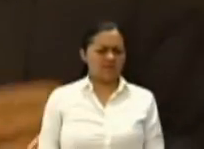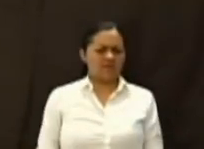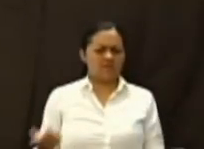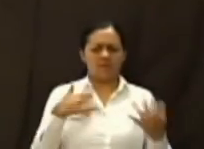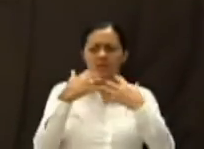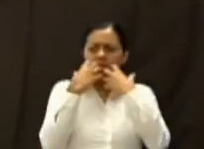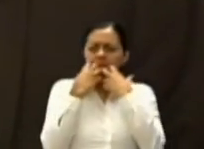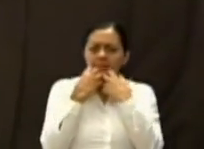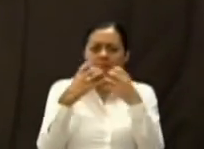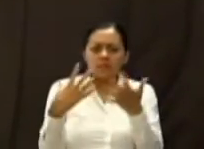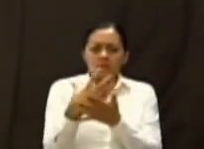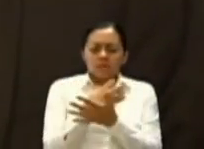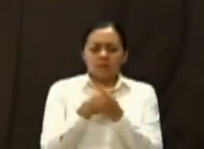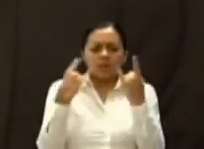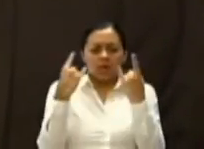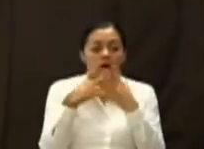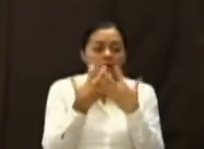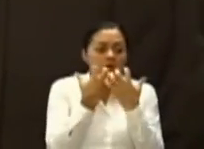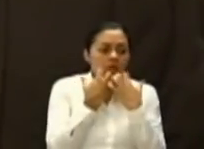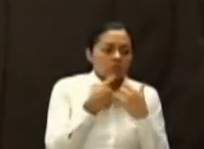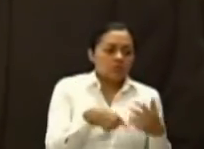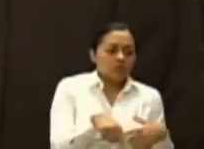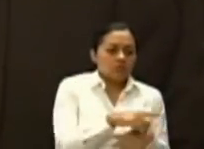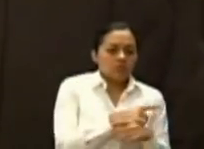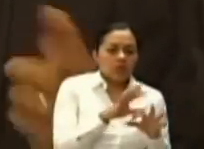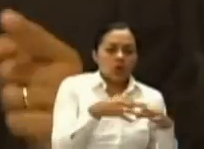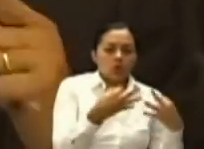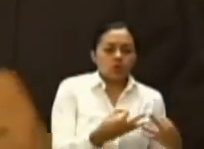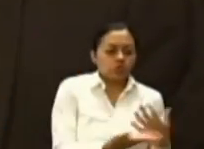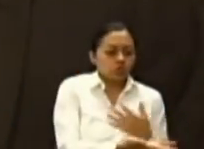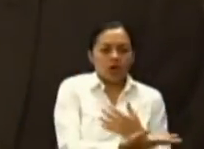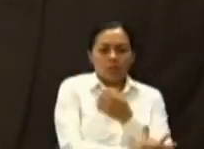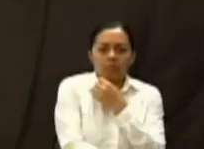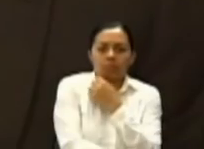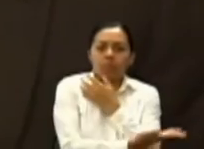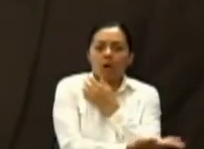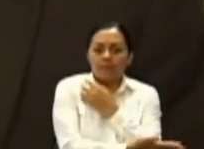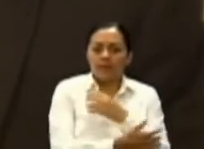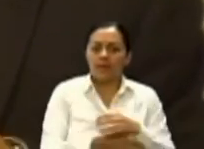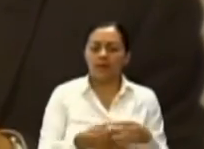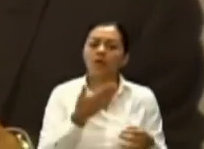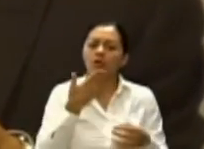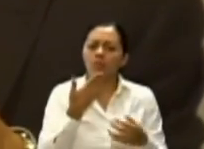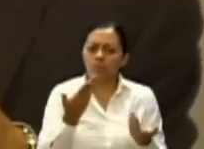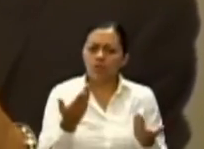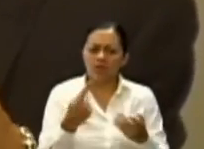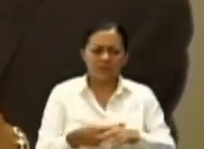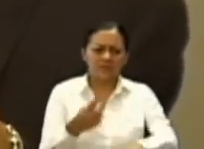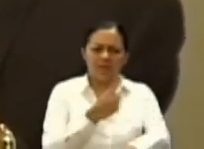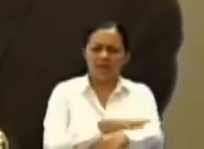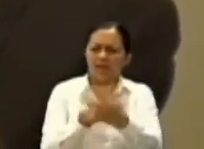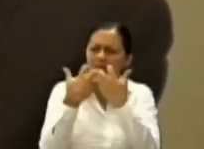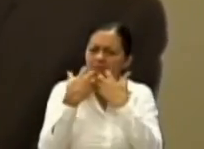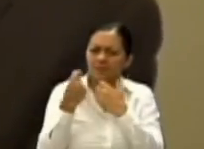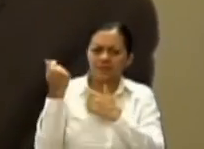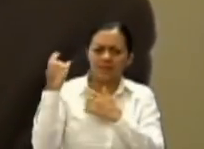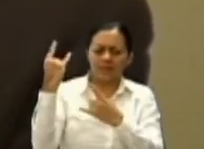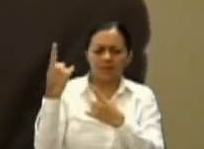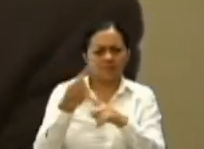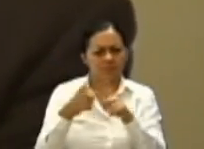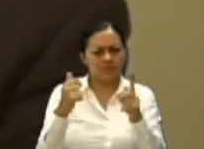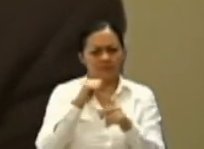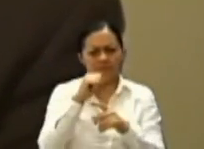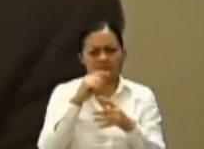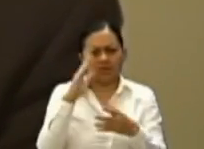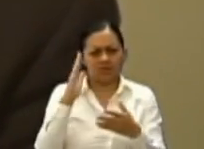ilimitada de riqueza o la considera injusta siempre e inmoral e incluso es exagerada acumulación frente todavía tanta